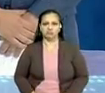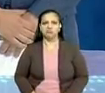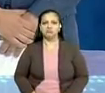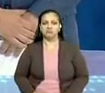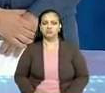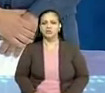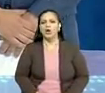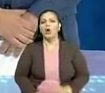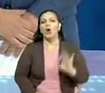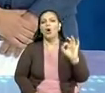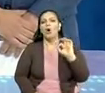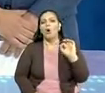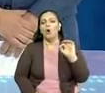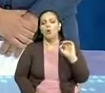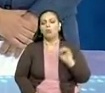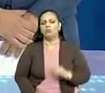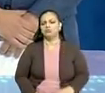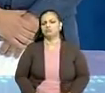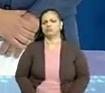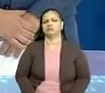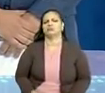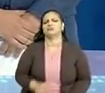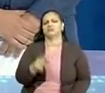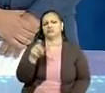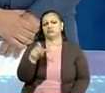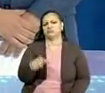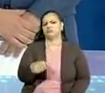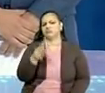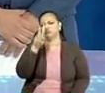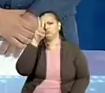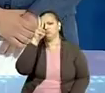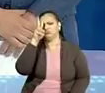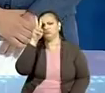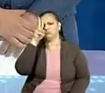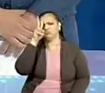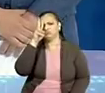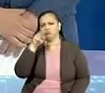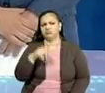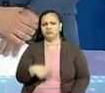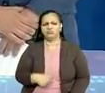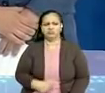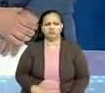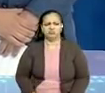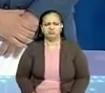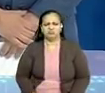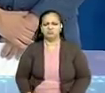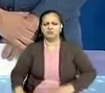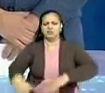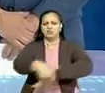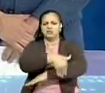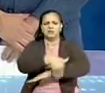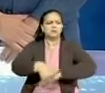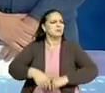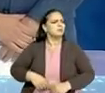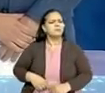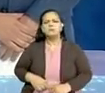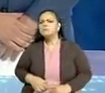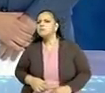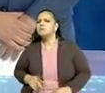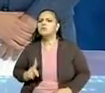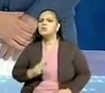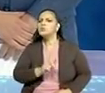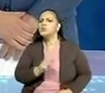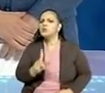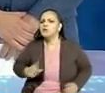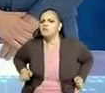gente irresponsable que sencillamente por su comodidad. Porque en el caso de los taxistas, si viene a orinar a una esquina, yo los veo que llegan en el carro a orinar. ¿Por qué no pasa